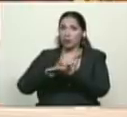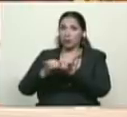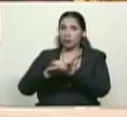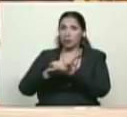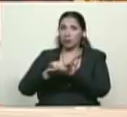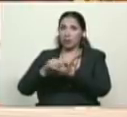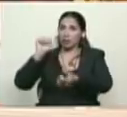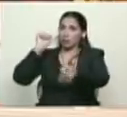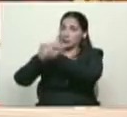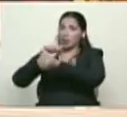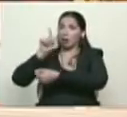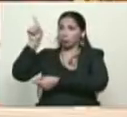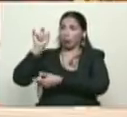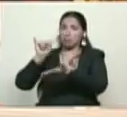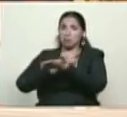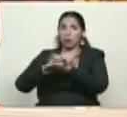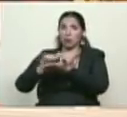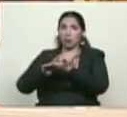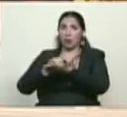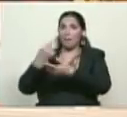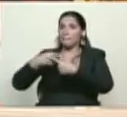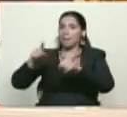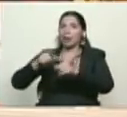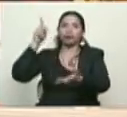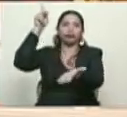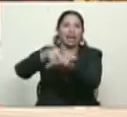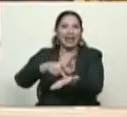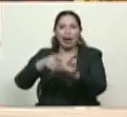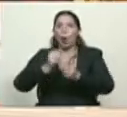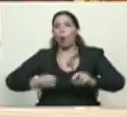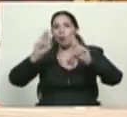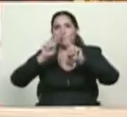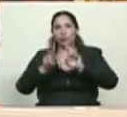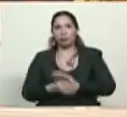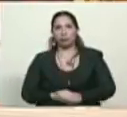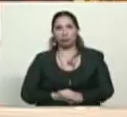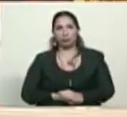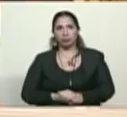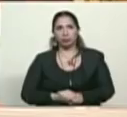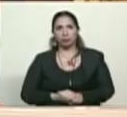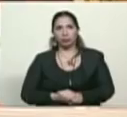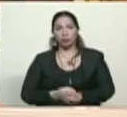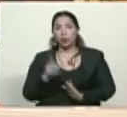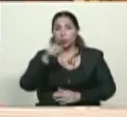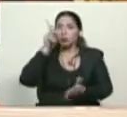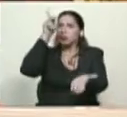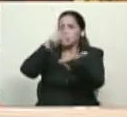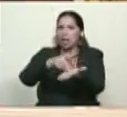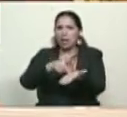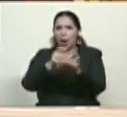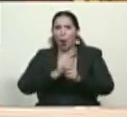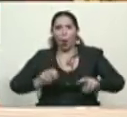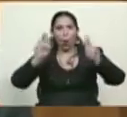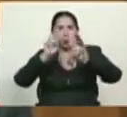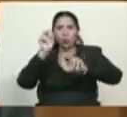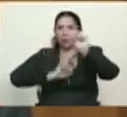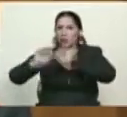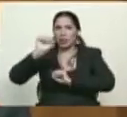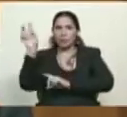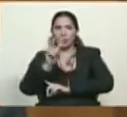preso en Nueva York pero tú llegas a la ONU tú llegas a la ONU a defender a